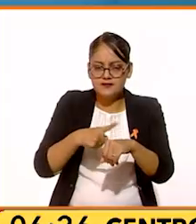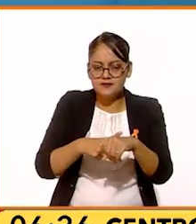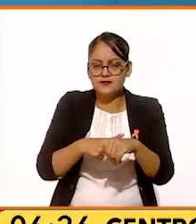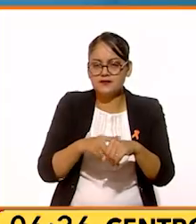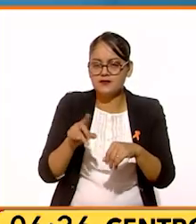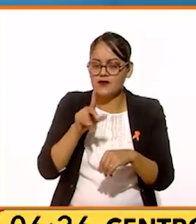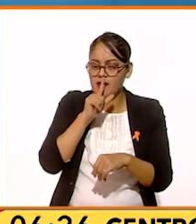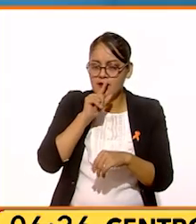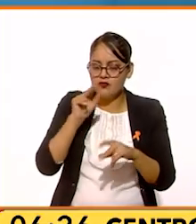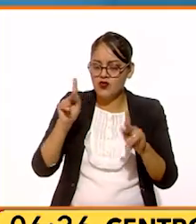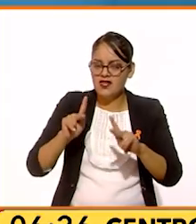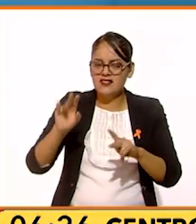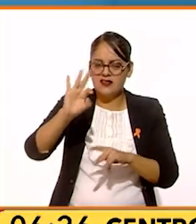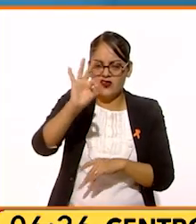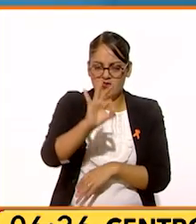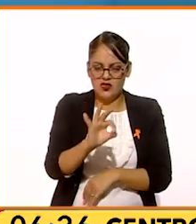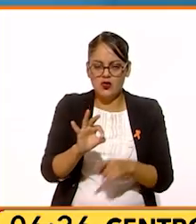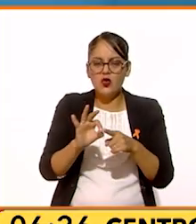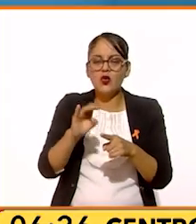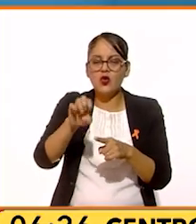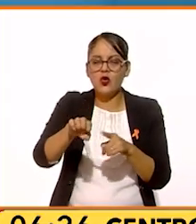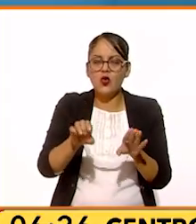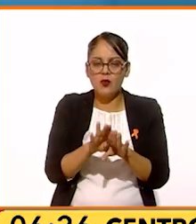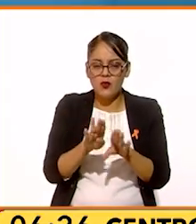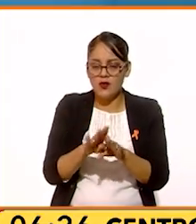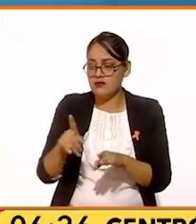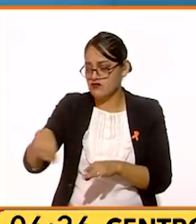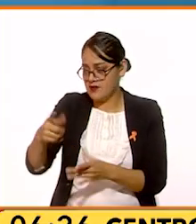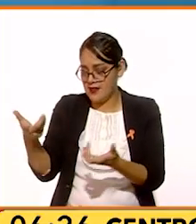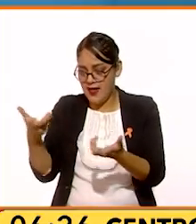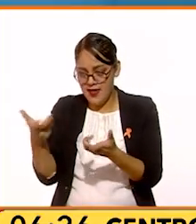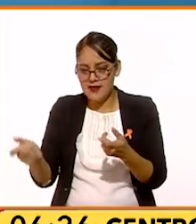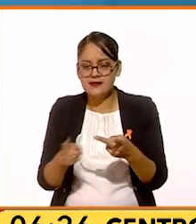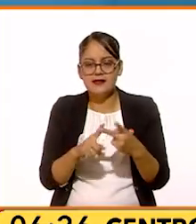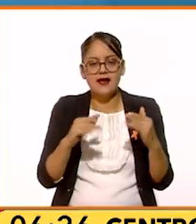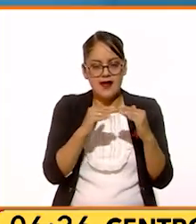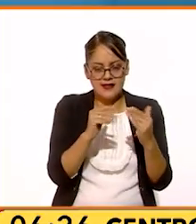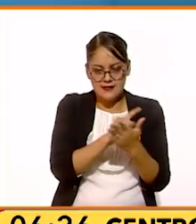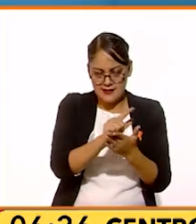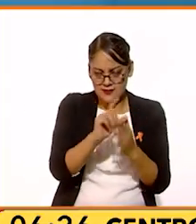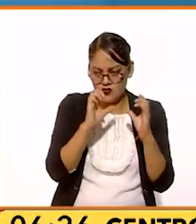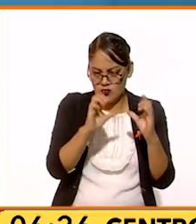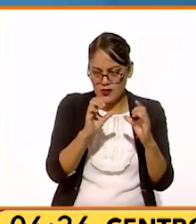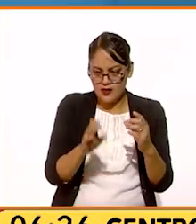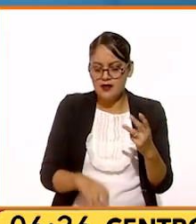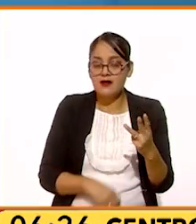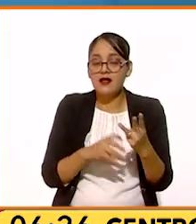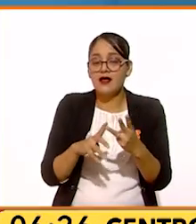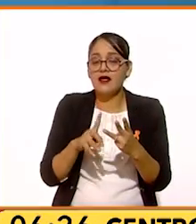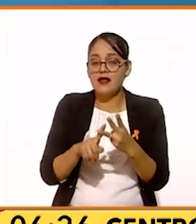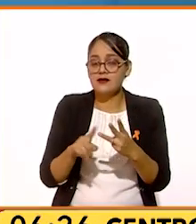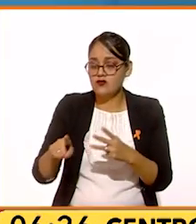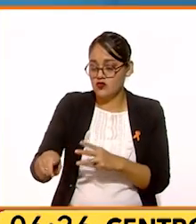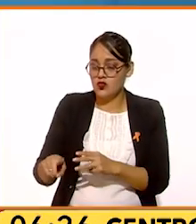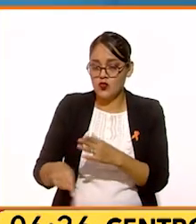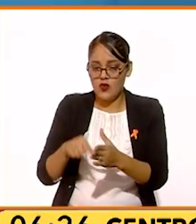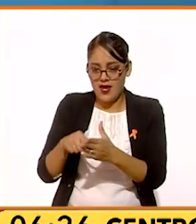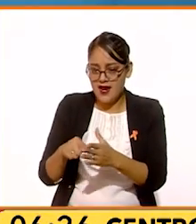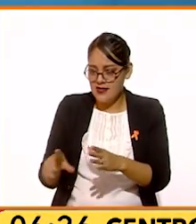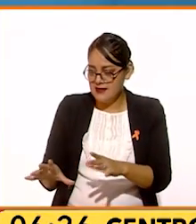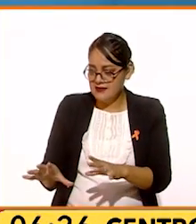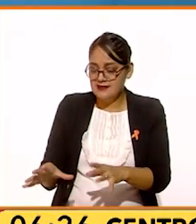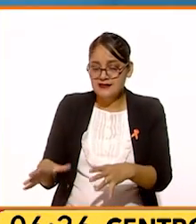de mosquitos a través de acciones comunitarias, acciones dentro de los domicilios, eliminando los criaderos de mosquitos que nos